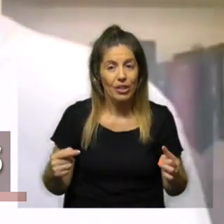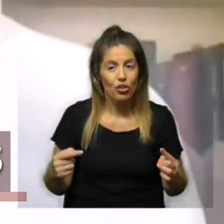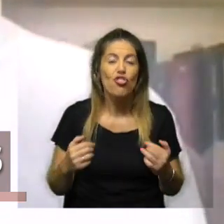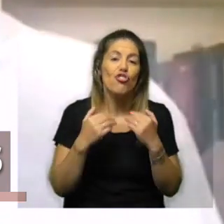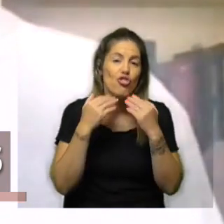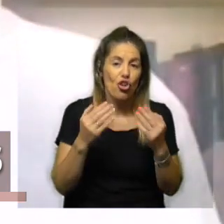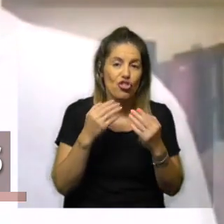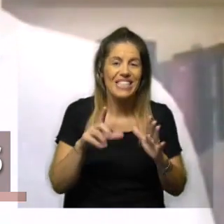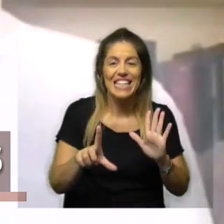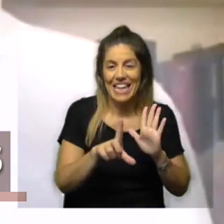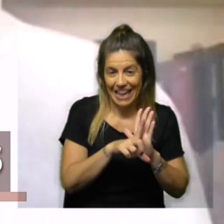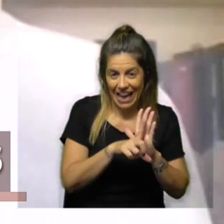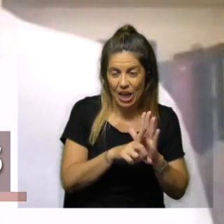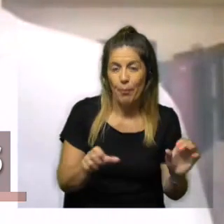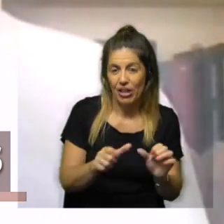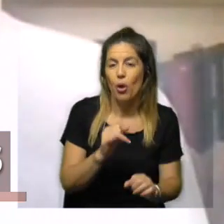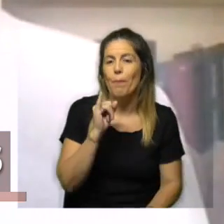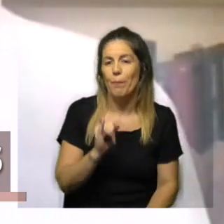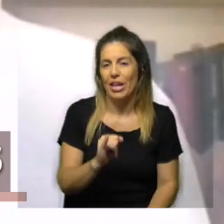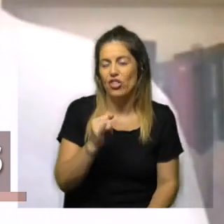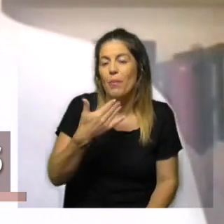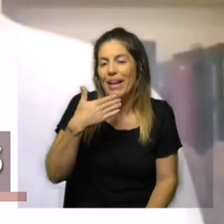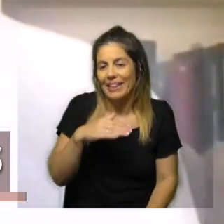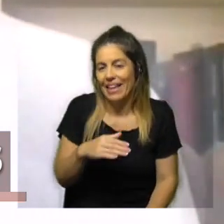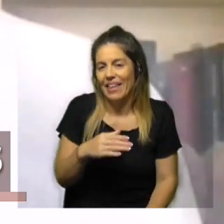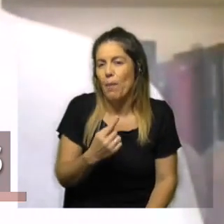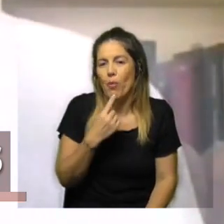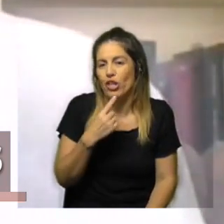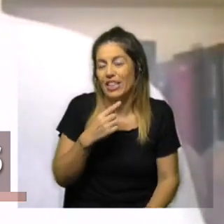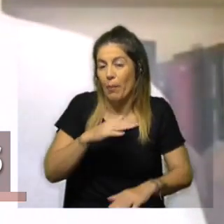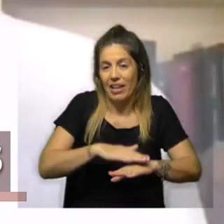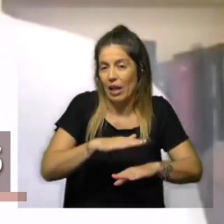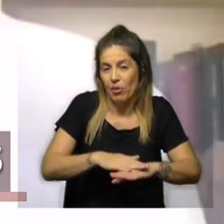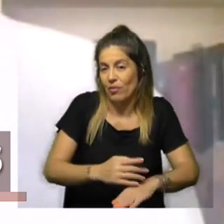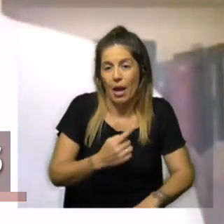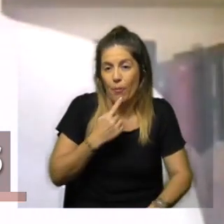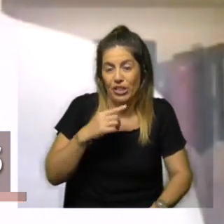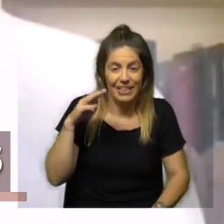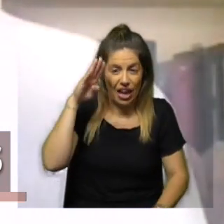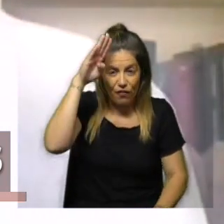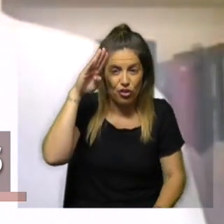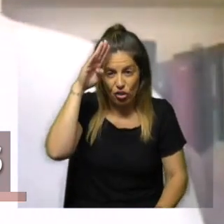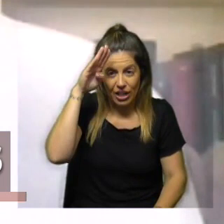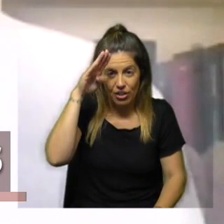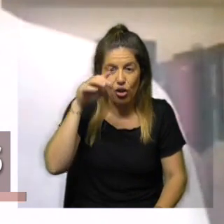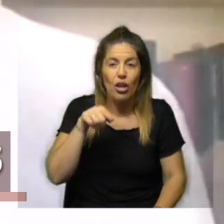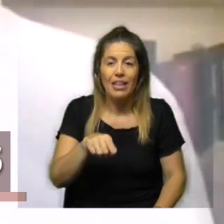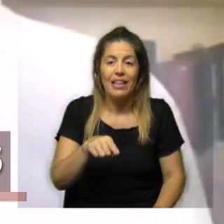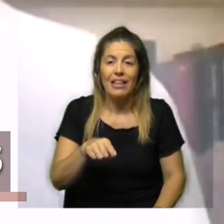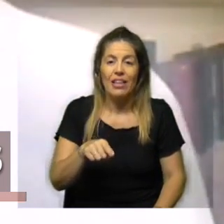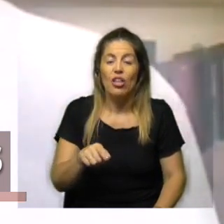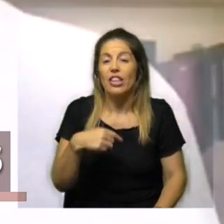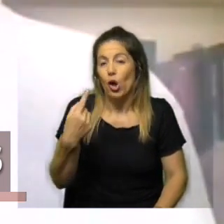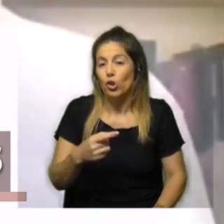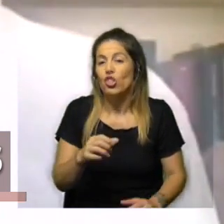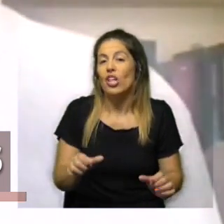si legales para la acción, pero sí para entender políticamente la responsabilidad política de Bolsonaro, del bolsonarismo, de